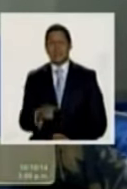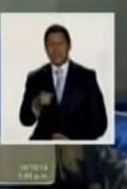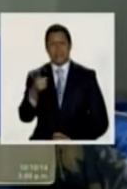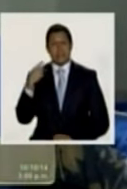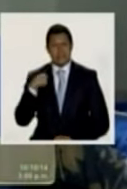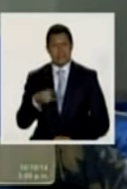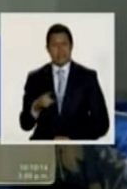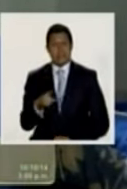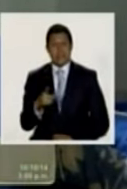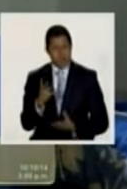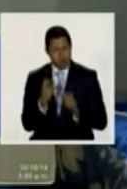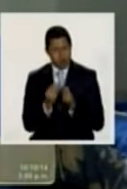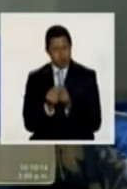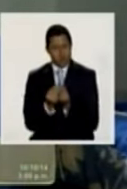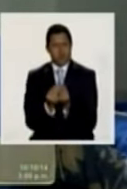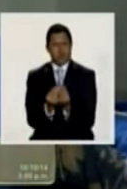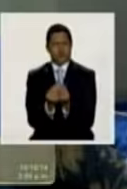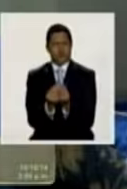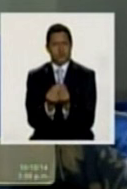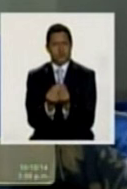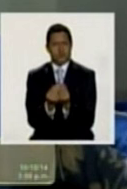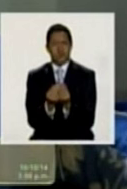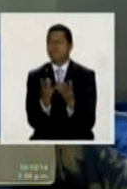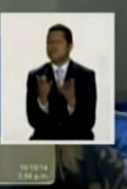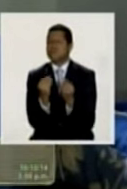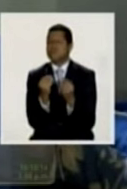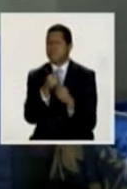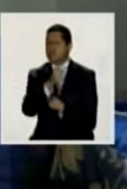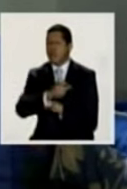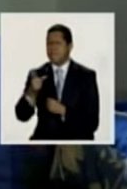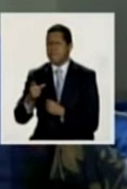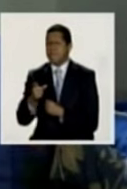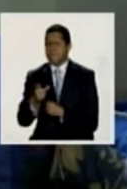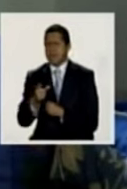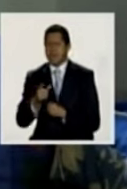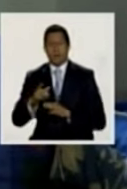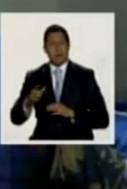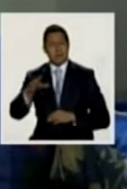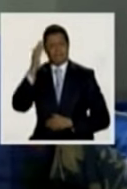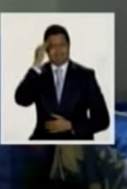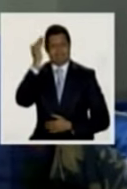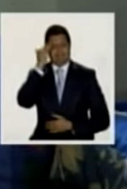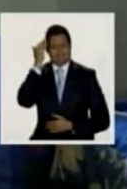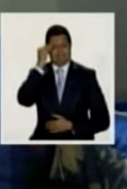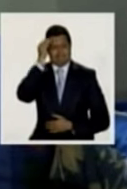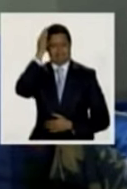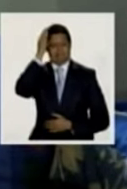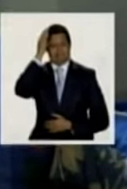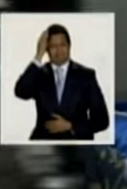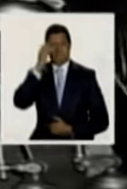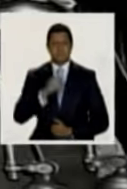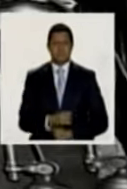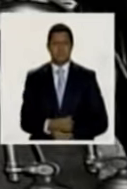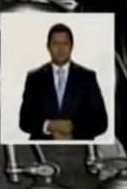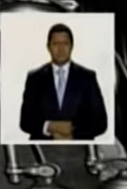tenía junto a él una cantidad de gente tan preparada,